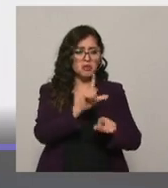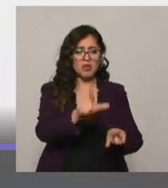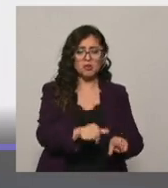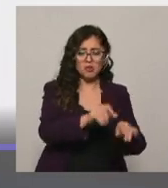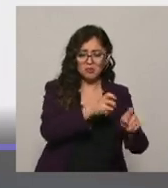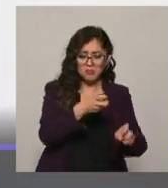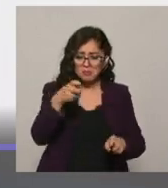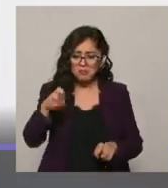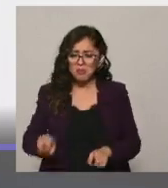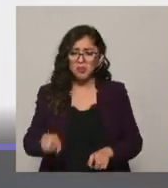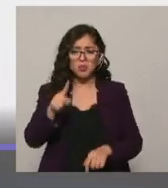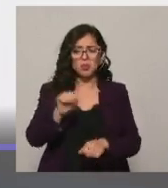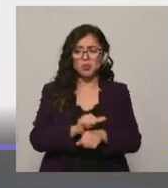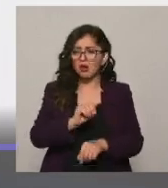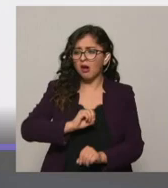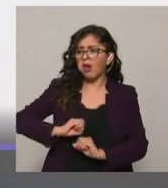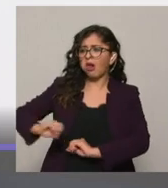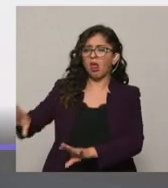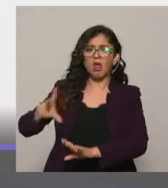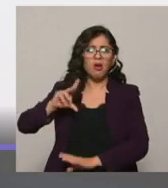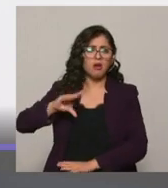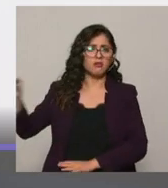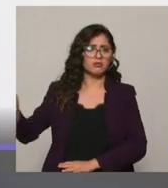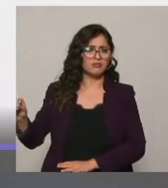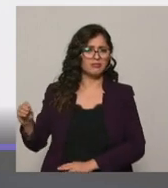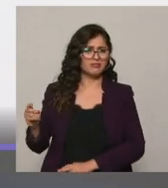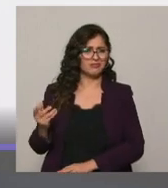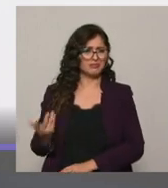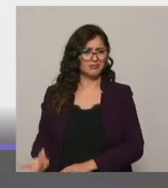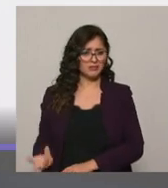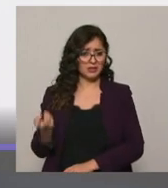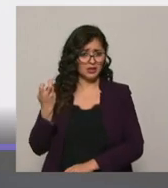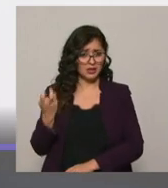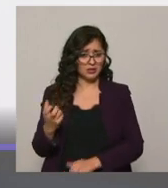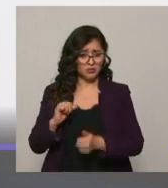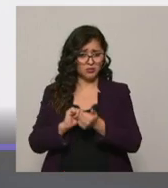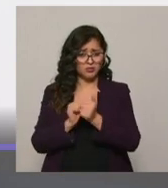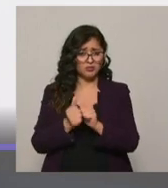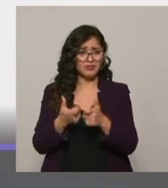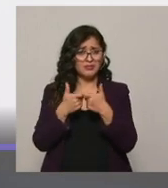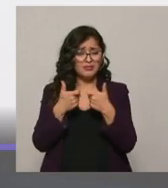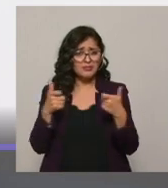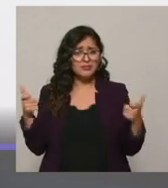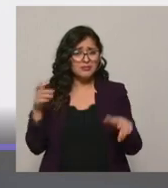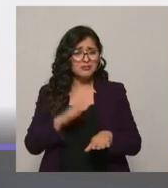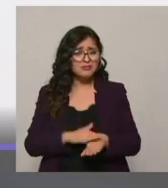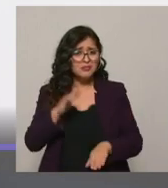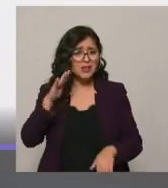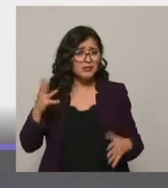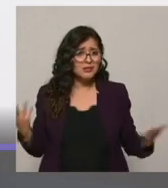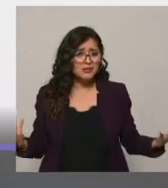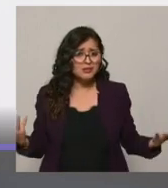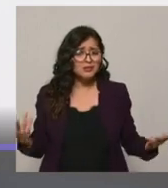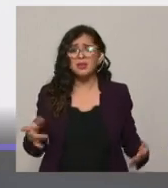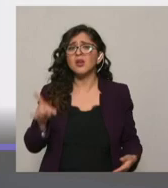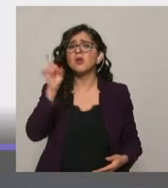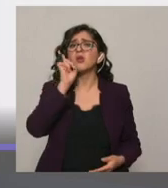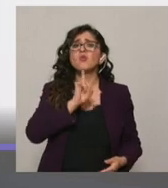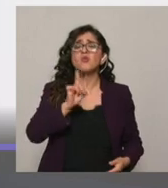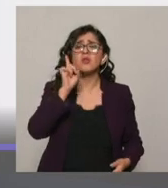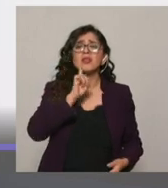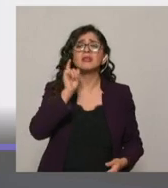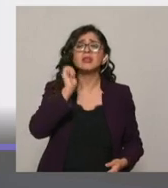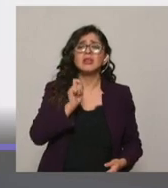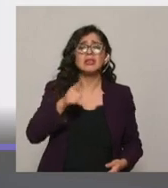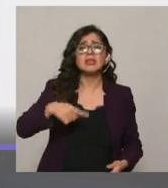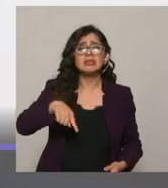¿no? El mensaje de impunidad es lo que está generando que esto crezca, que las mujeres cada vez se sientan, las niñas,